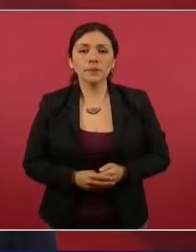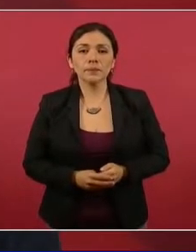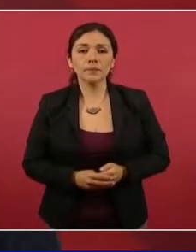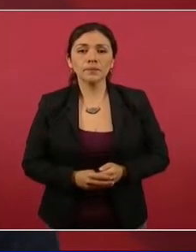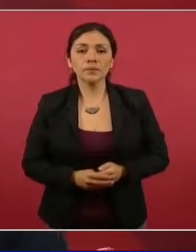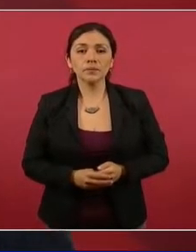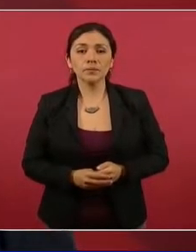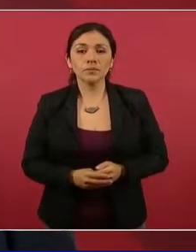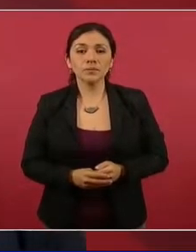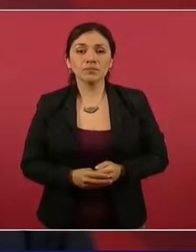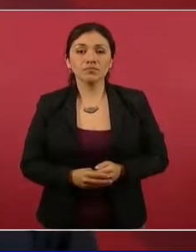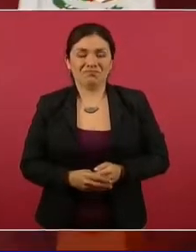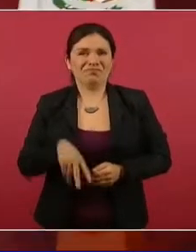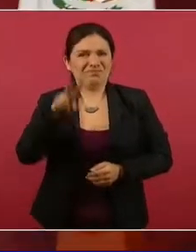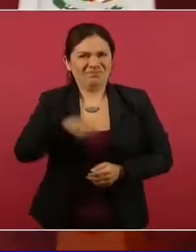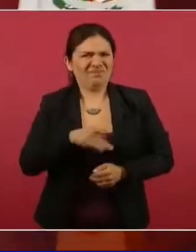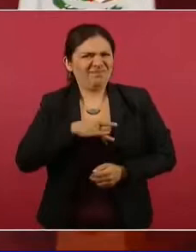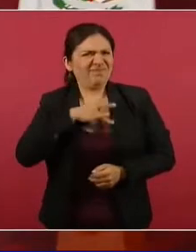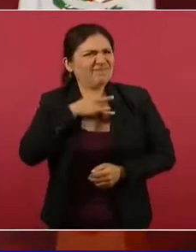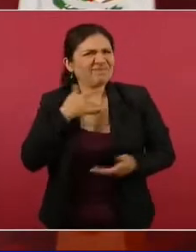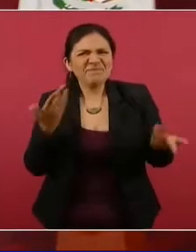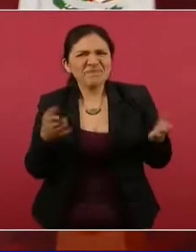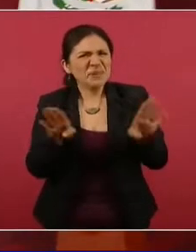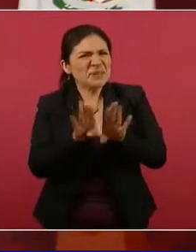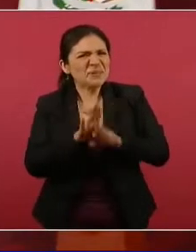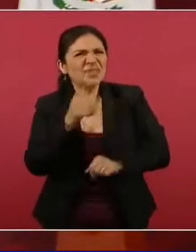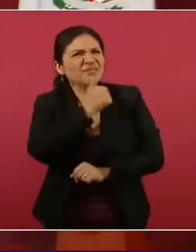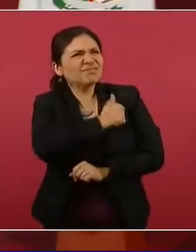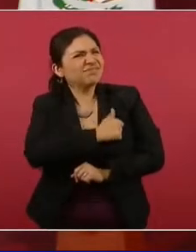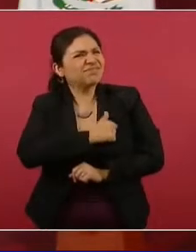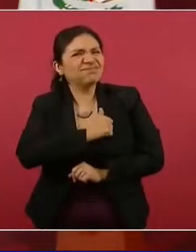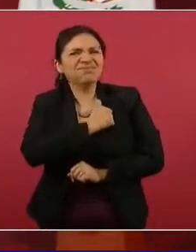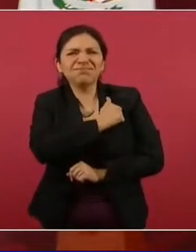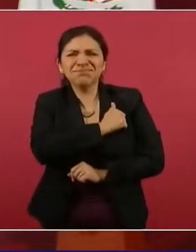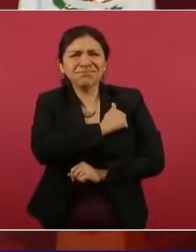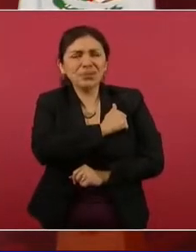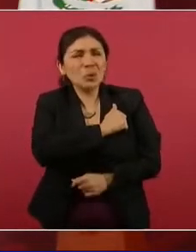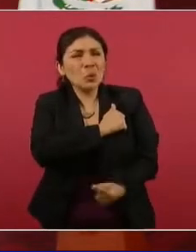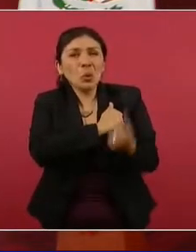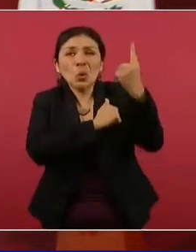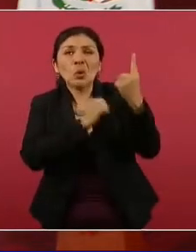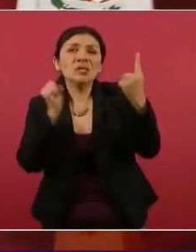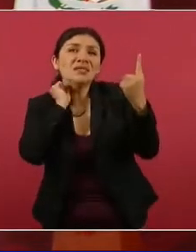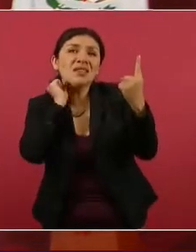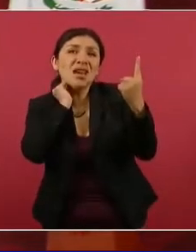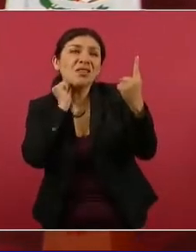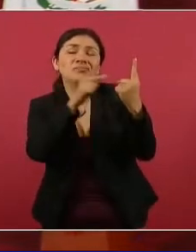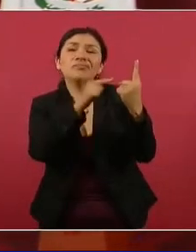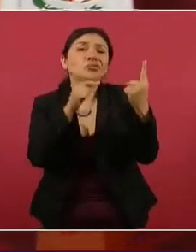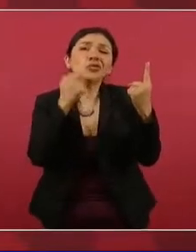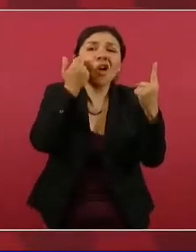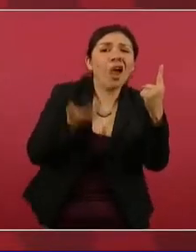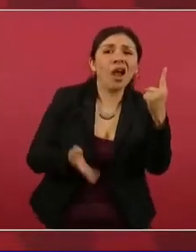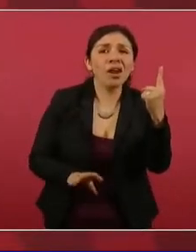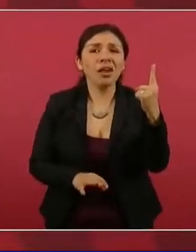Es hasta lamentable que por el voto de un senador